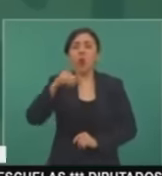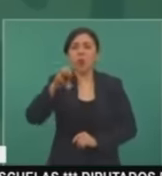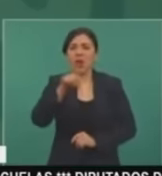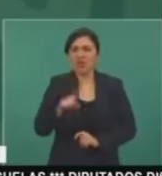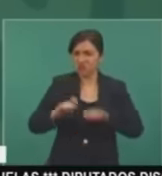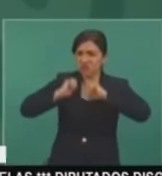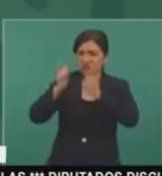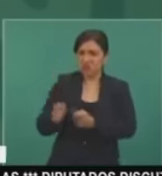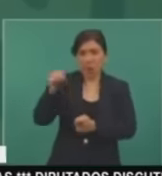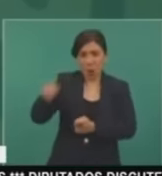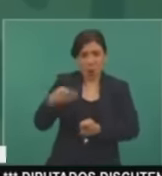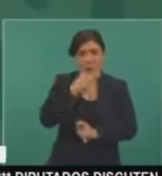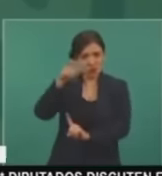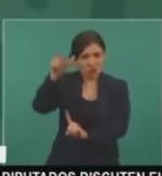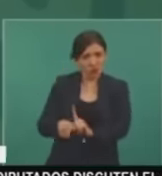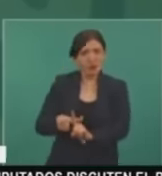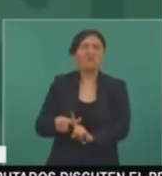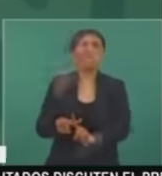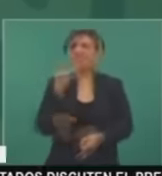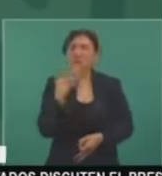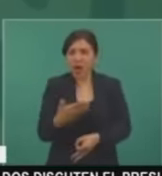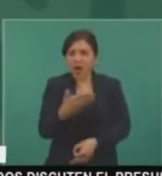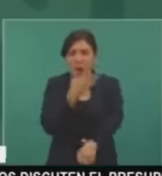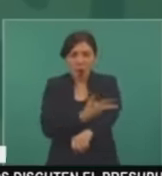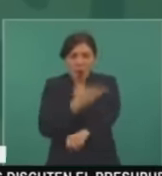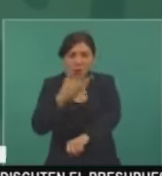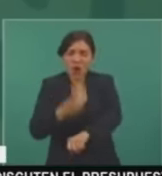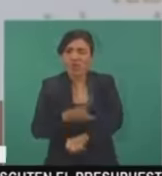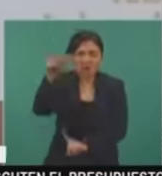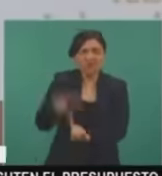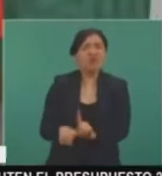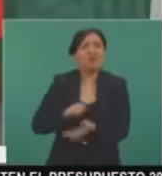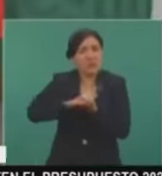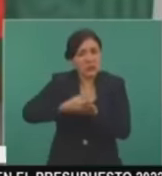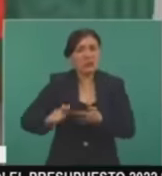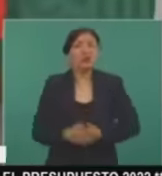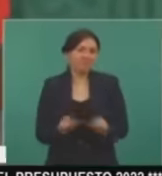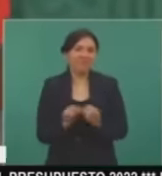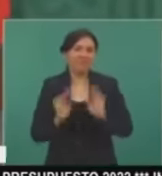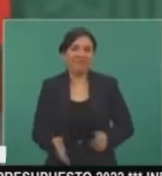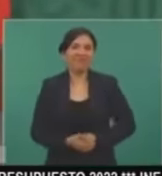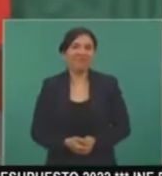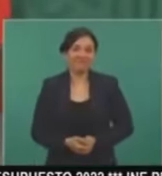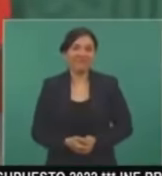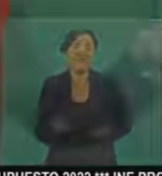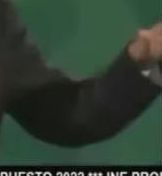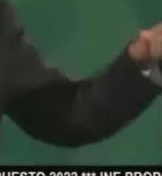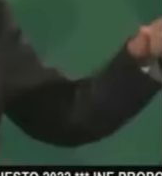hombre íntegro, honesto, incorruptible. ¿Tengo que decir más? Ya me